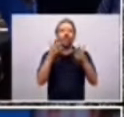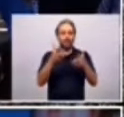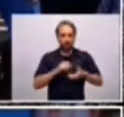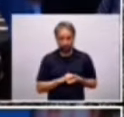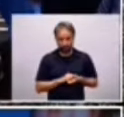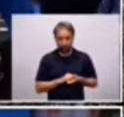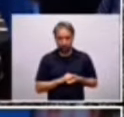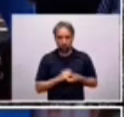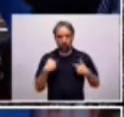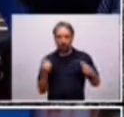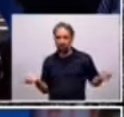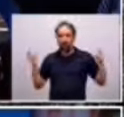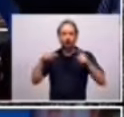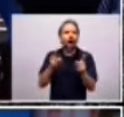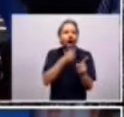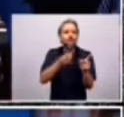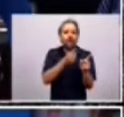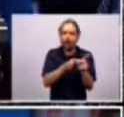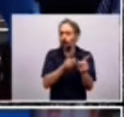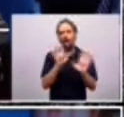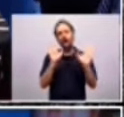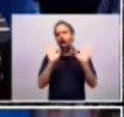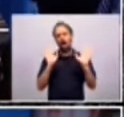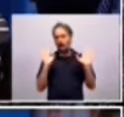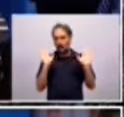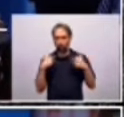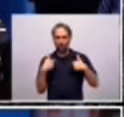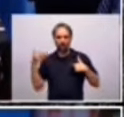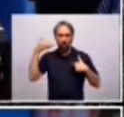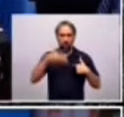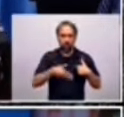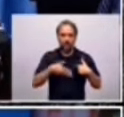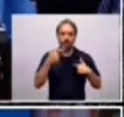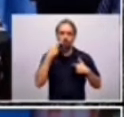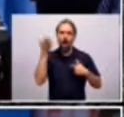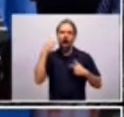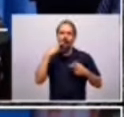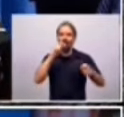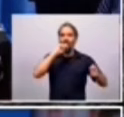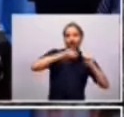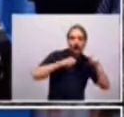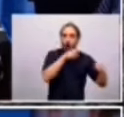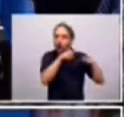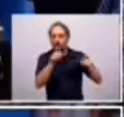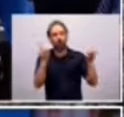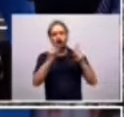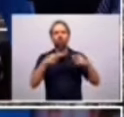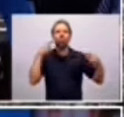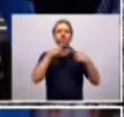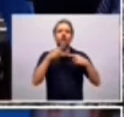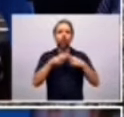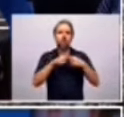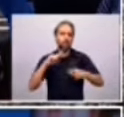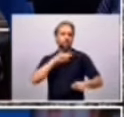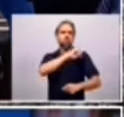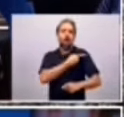Bueno. Bueno, pero está, ¿eh? ¿Sí? Claro, claro, es que ese es el tema. Ese es el problema. ¿Sabes qué? Creo que nos pasó